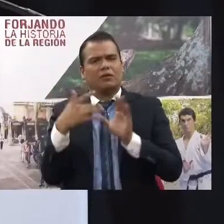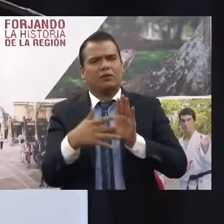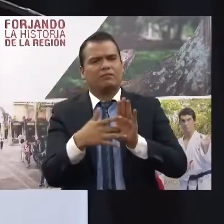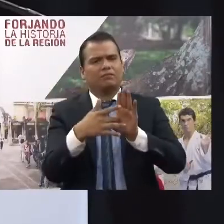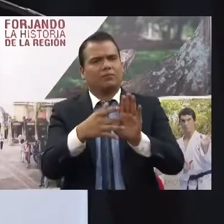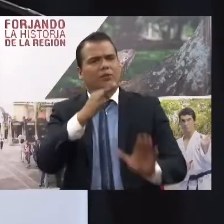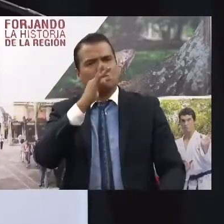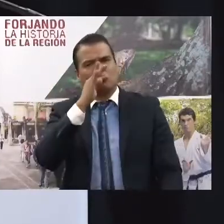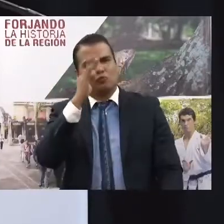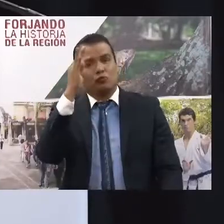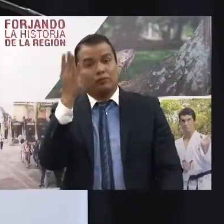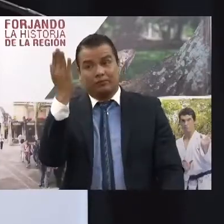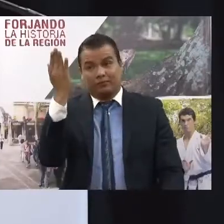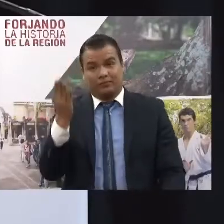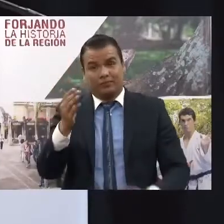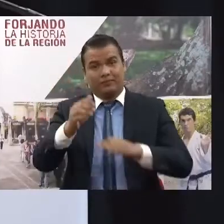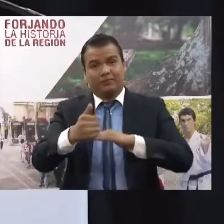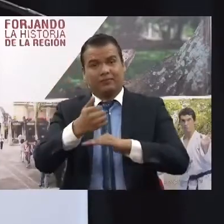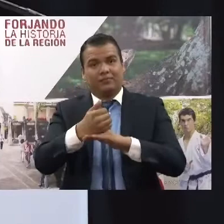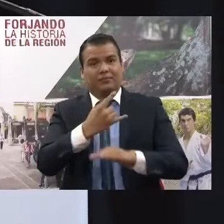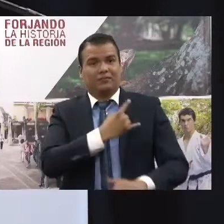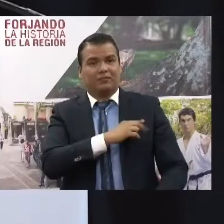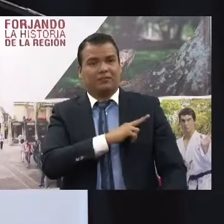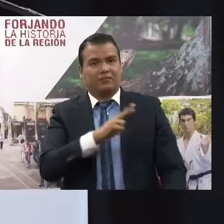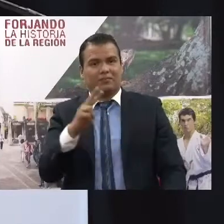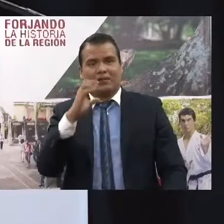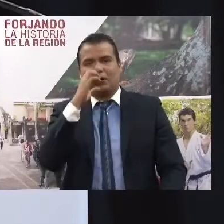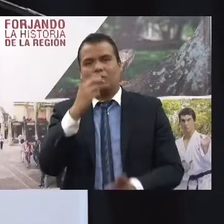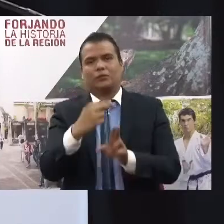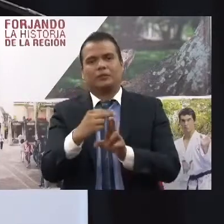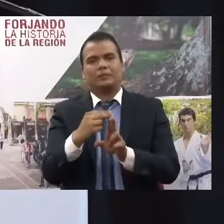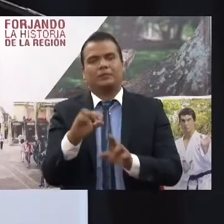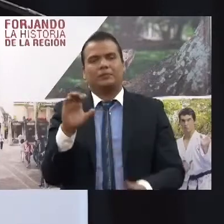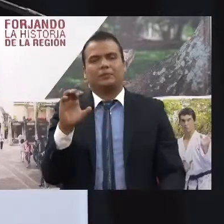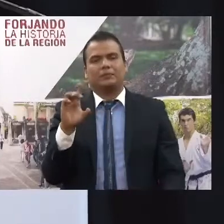rector, profesor Edgar Varela Barrios.